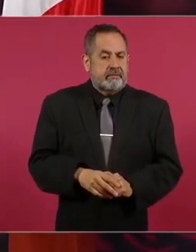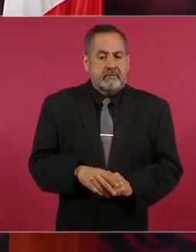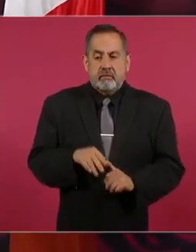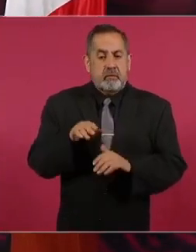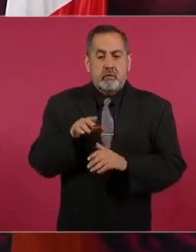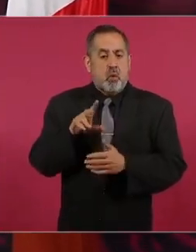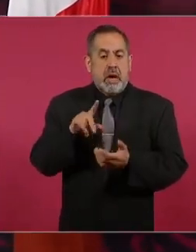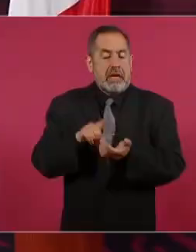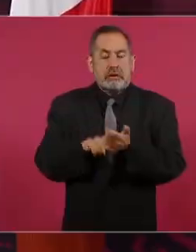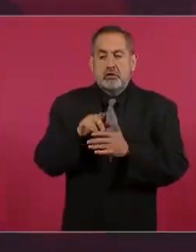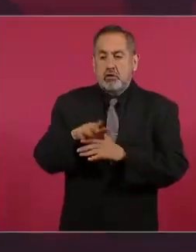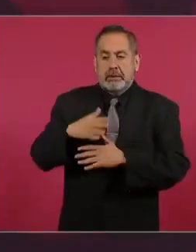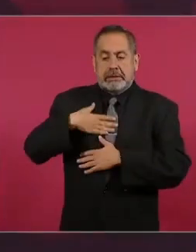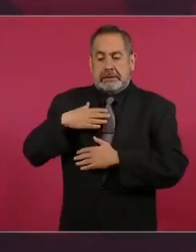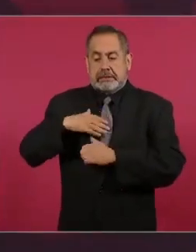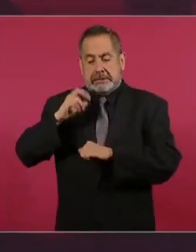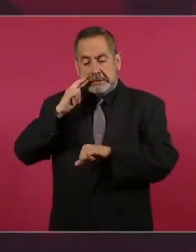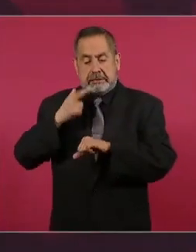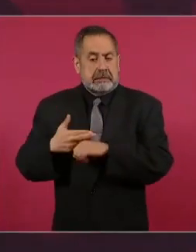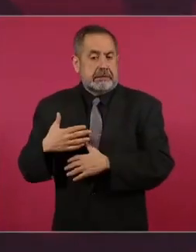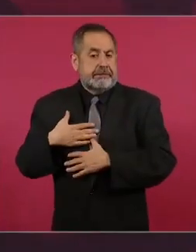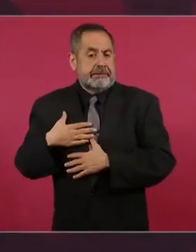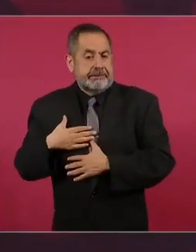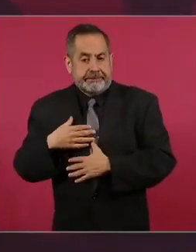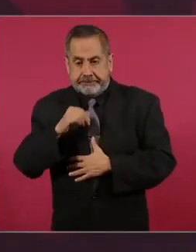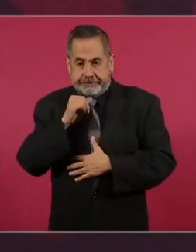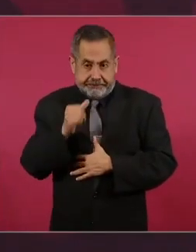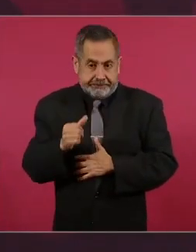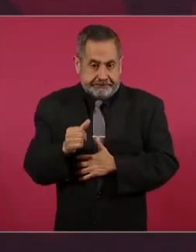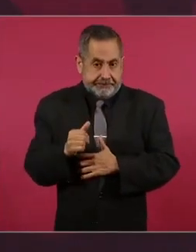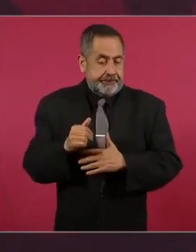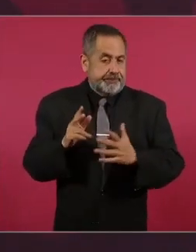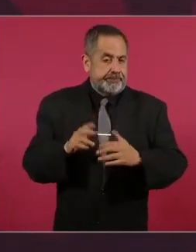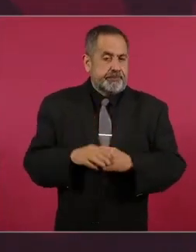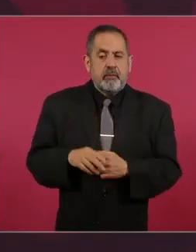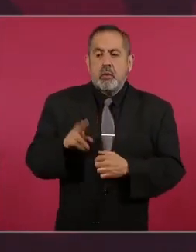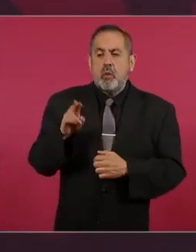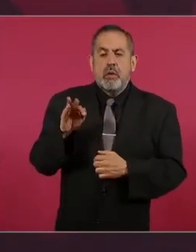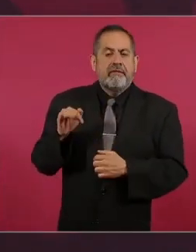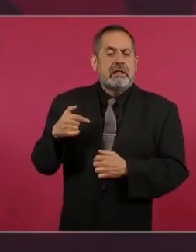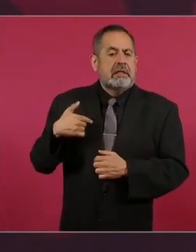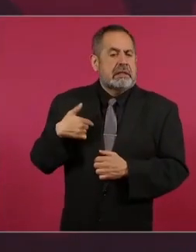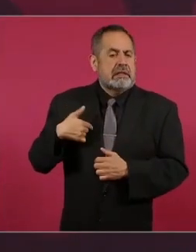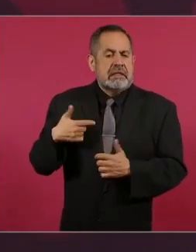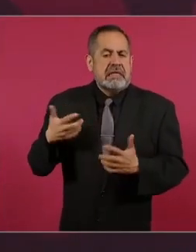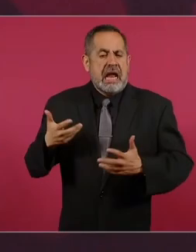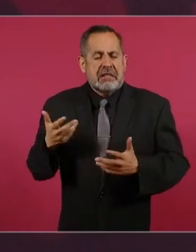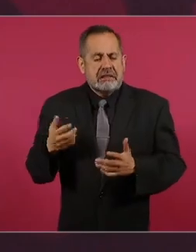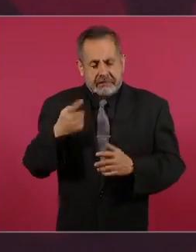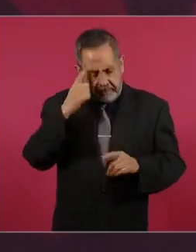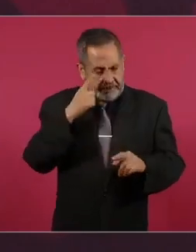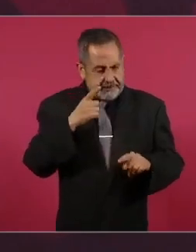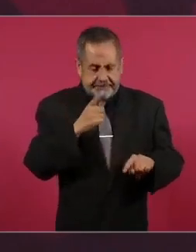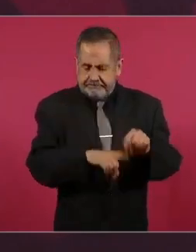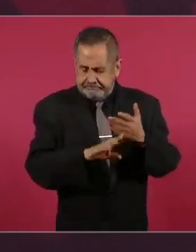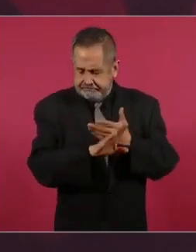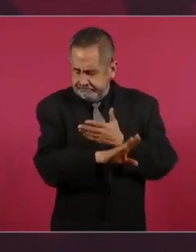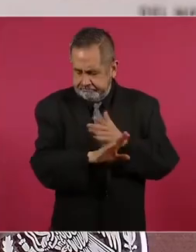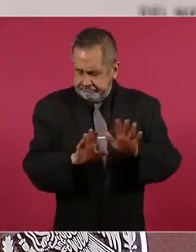financiero. Ahora, ¿qué fue lo que la UIF ha querido evitar?